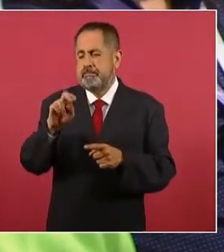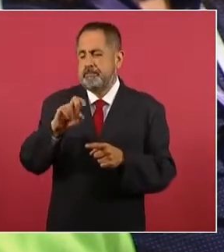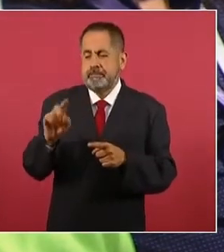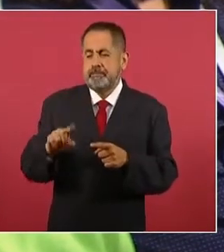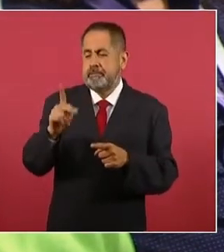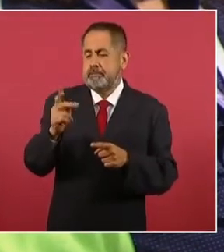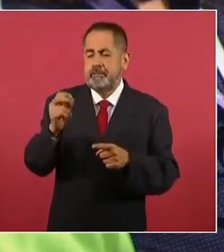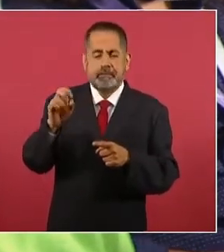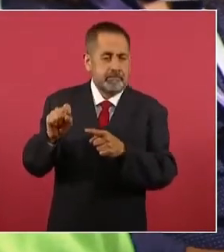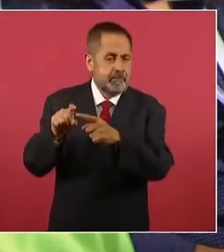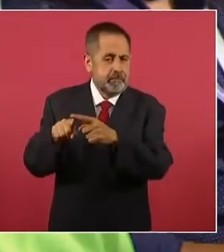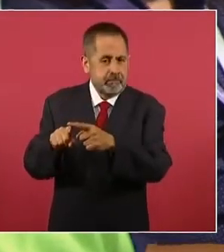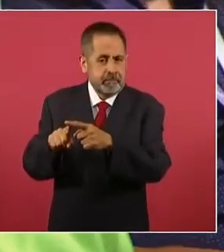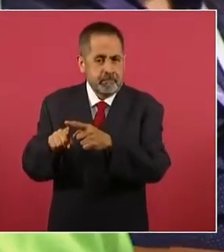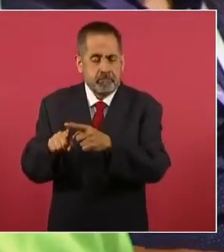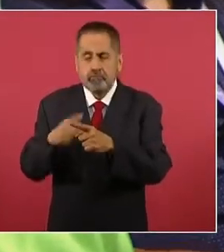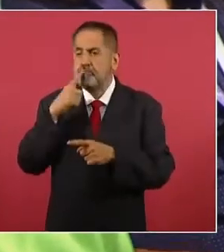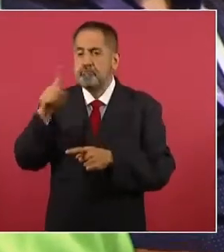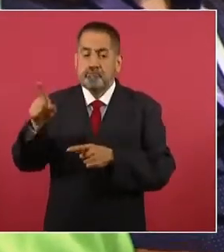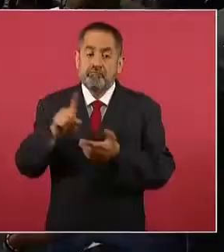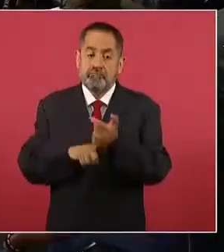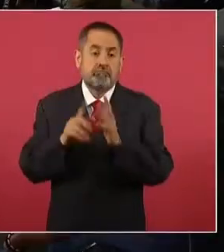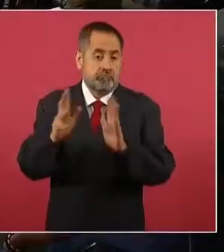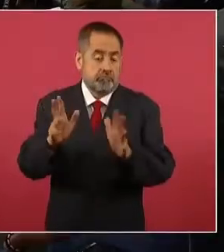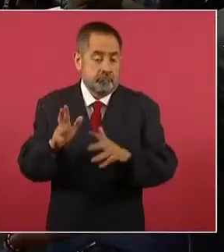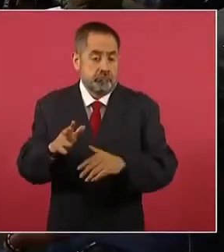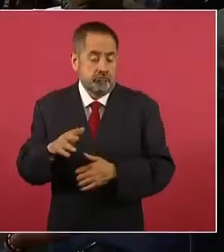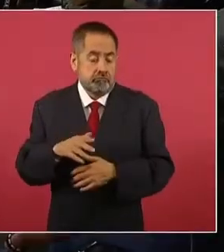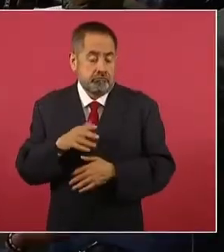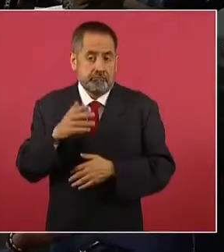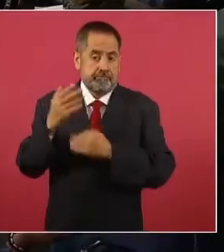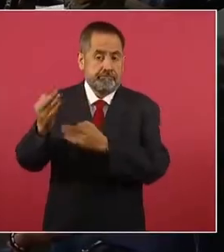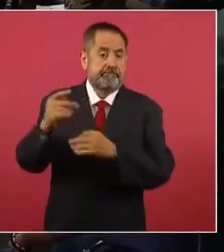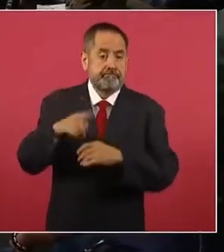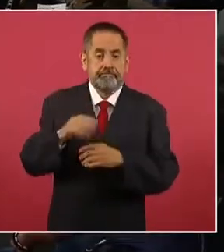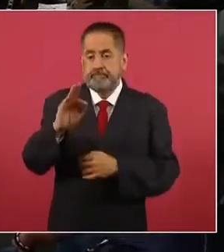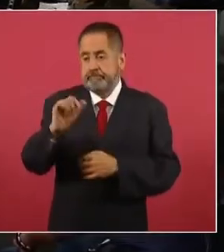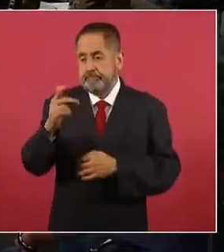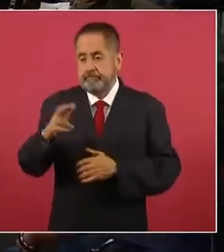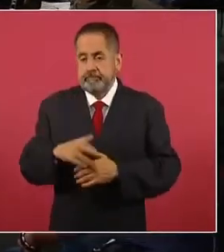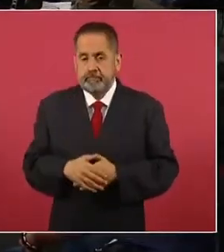la Fiscalía General de la República? No tengo información.